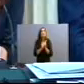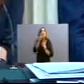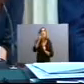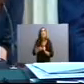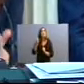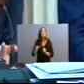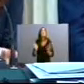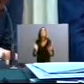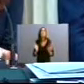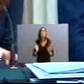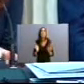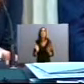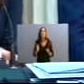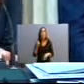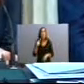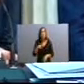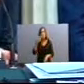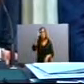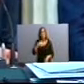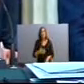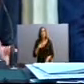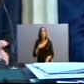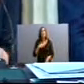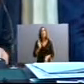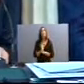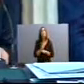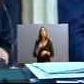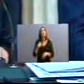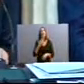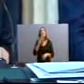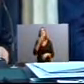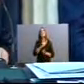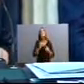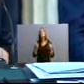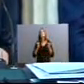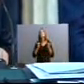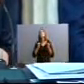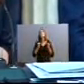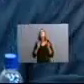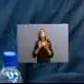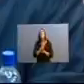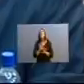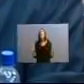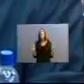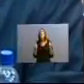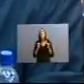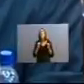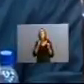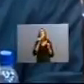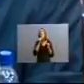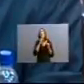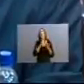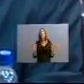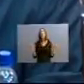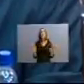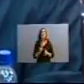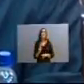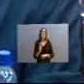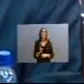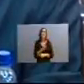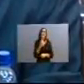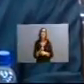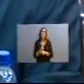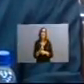que mi personalidad no es para hacer la plancha. Lo más fácil hubiera sido hacer eso, lo que hacen muchos, la plancha.